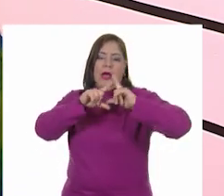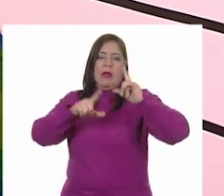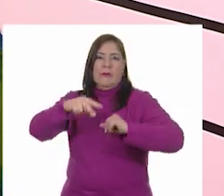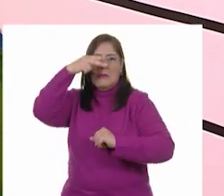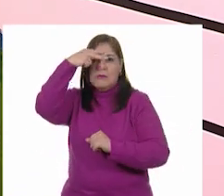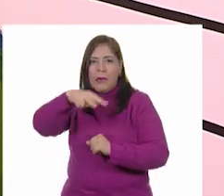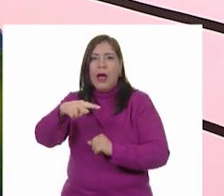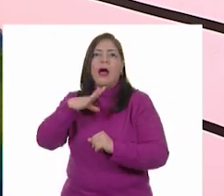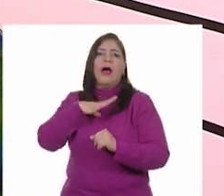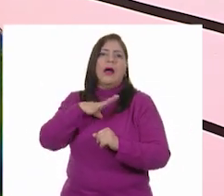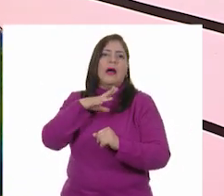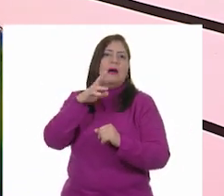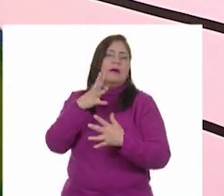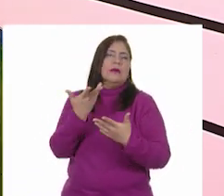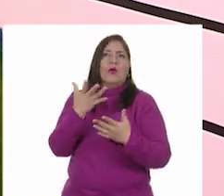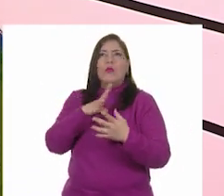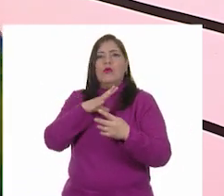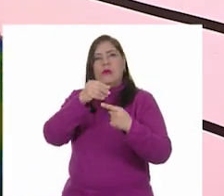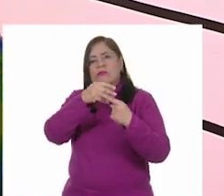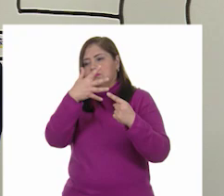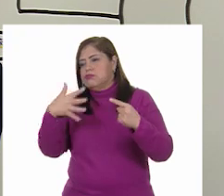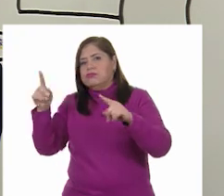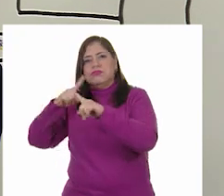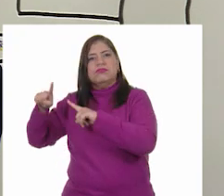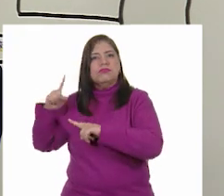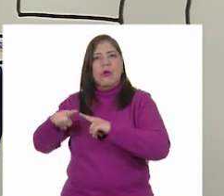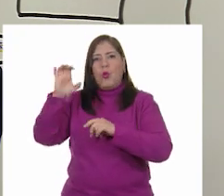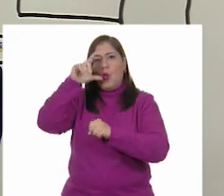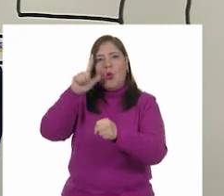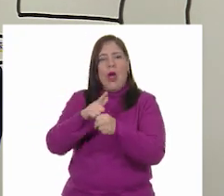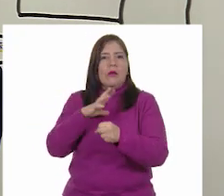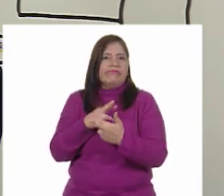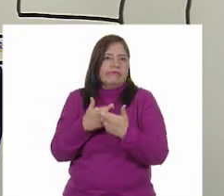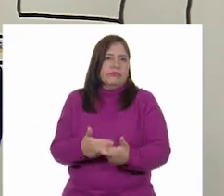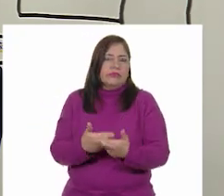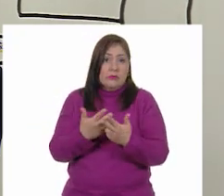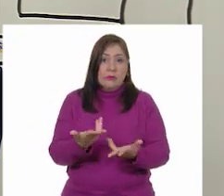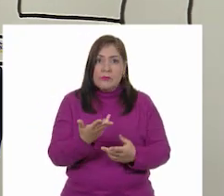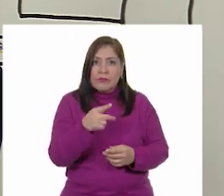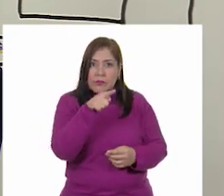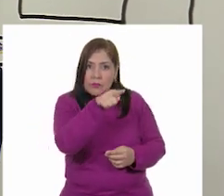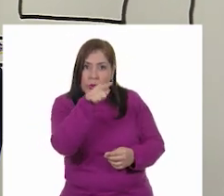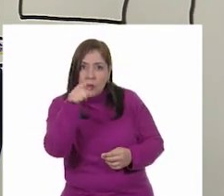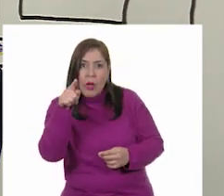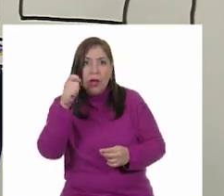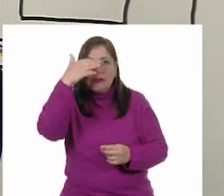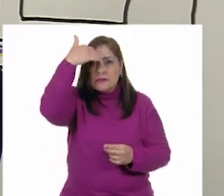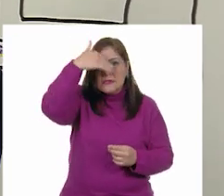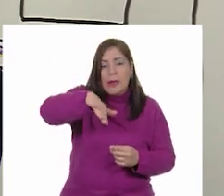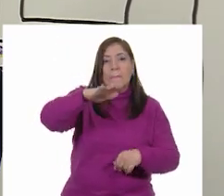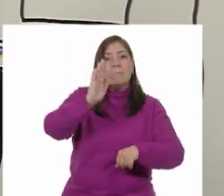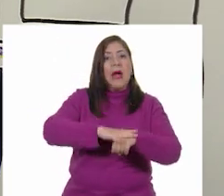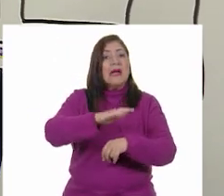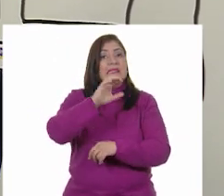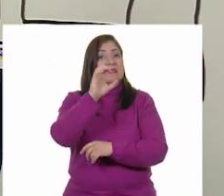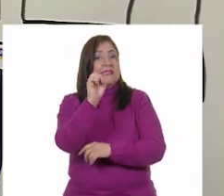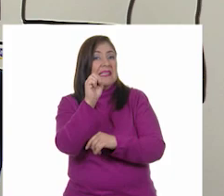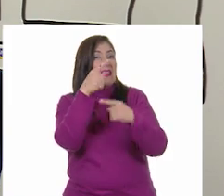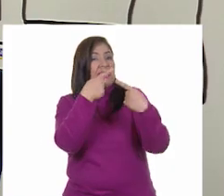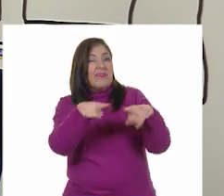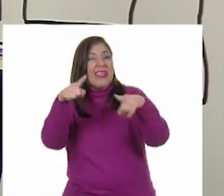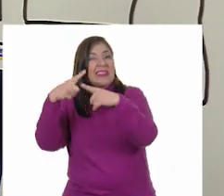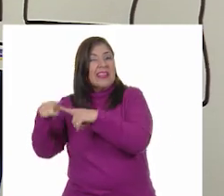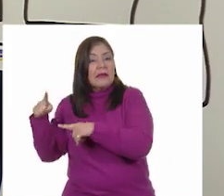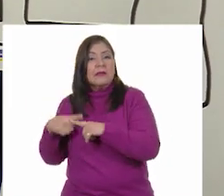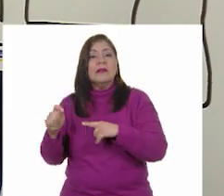es tan diverso y tiene una pluricultura enorme. Oigan, chavos, ¿ustedes saben que hay más de 60 lenguas indígenas